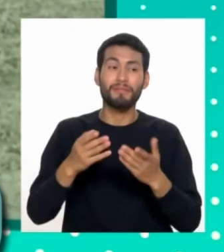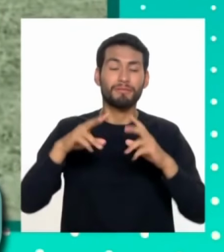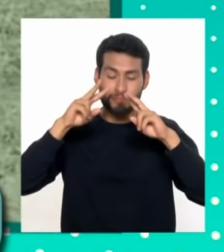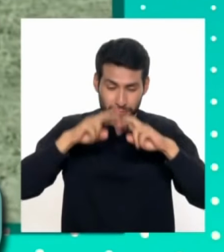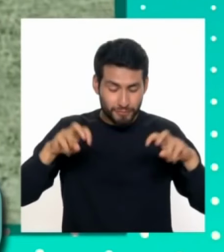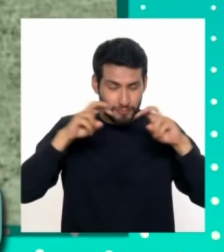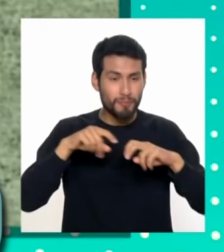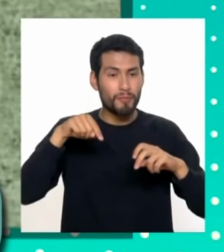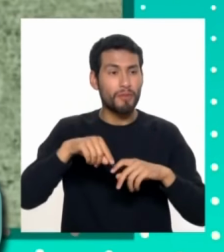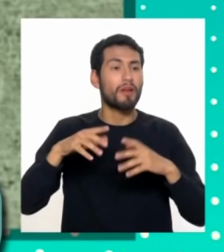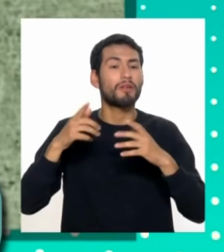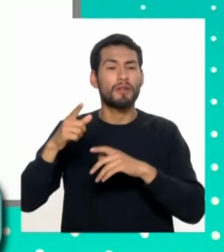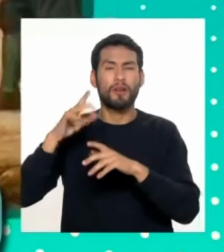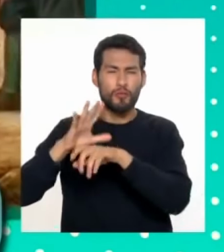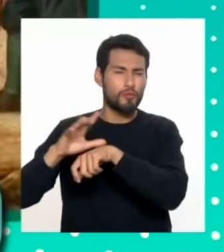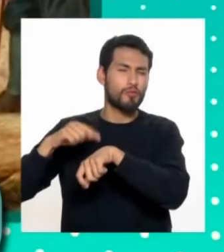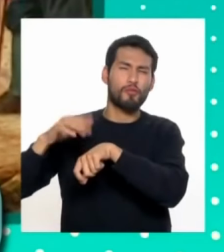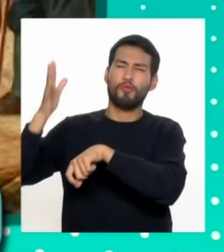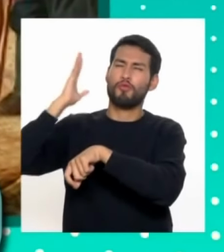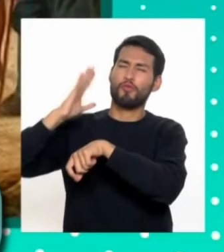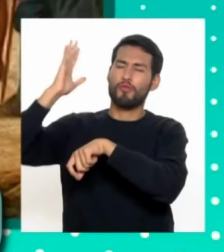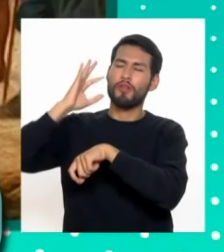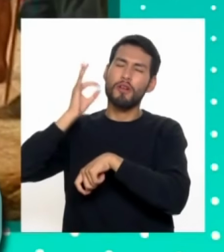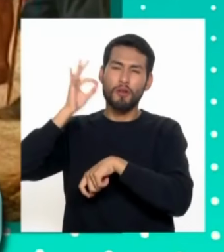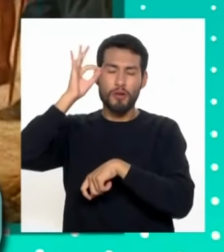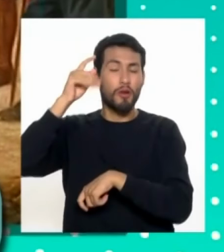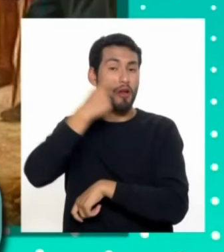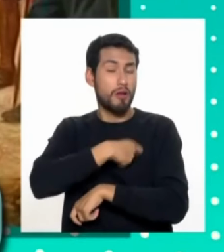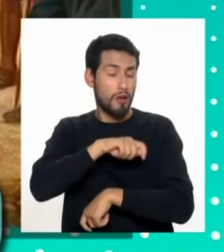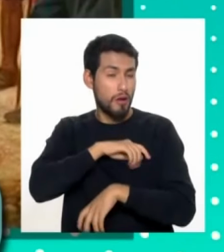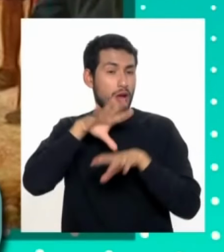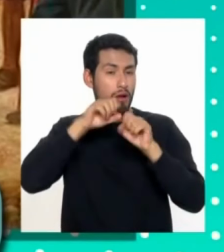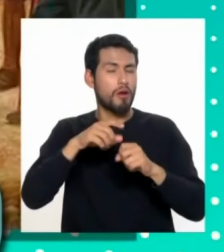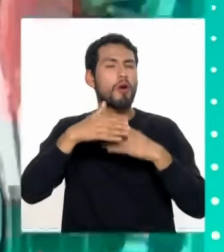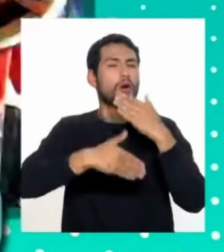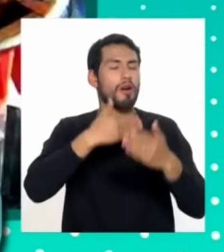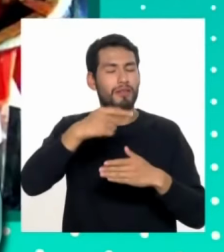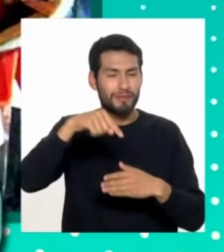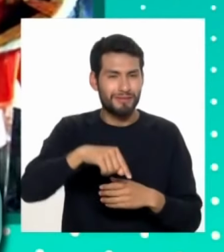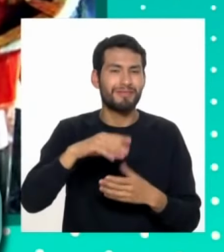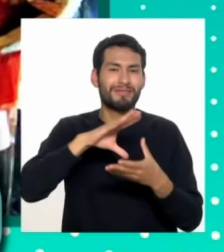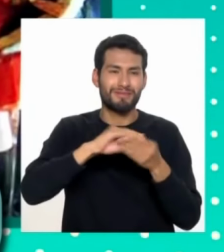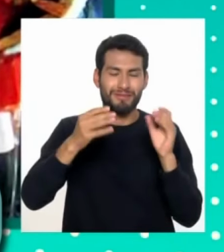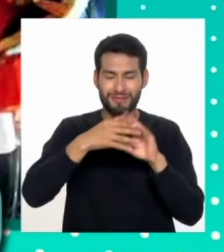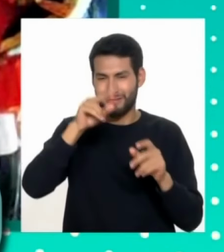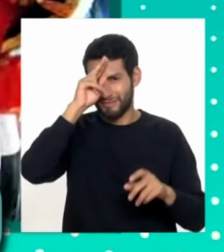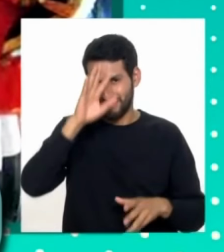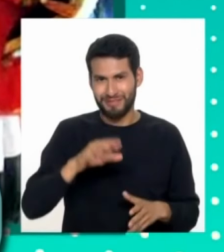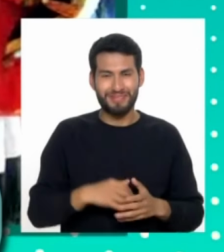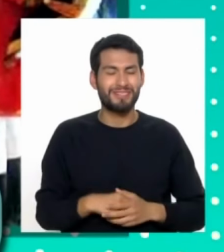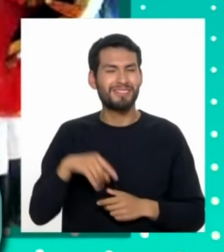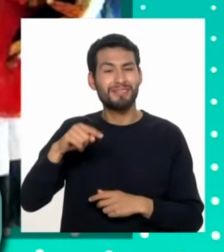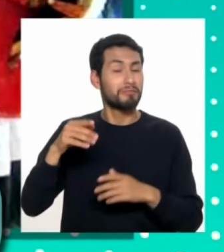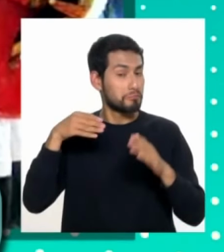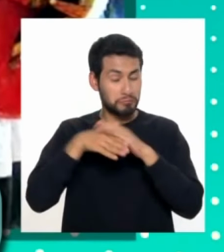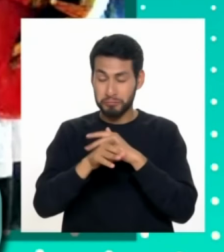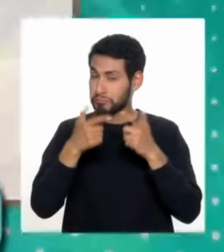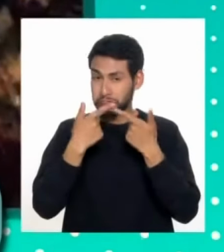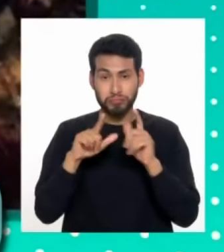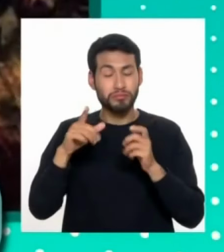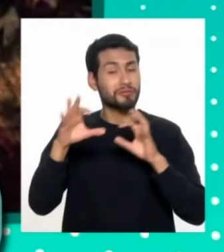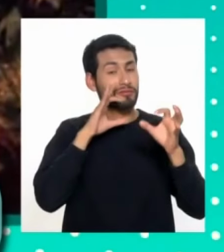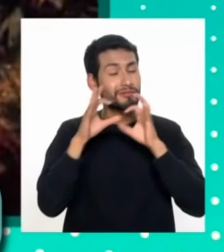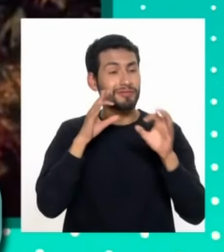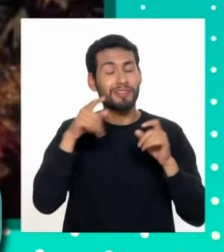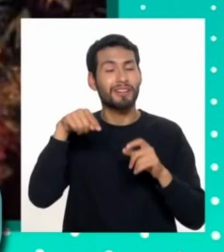investigaciones sobre los periodos prehispánico, colonial, republicano y contemporáneo de la historia peruana. El acceso es libre a través del